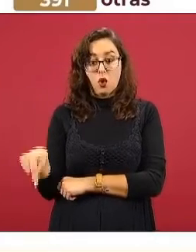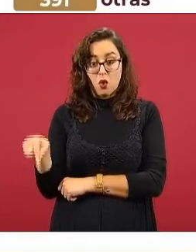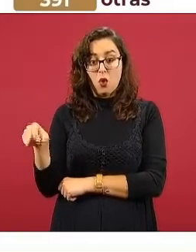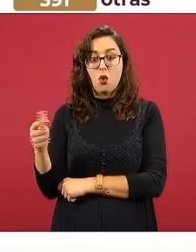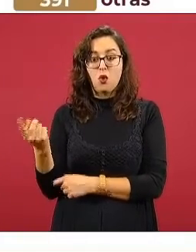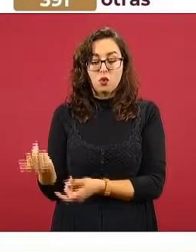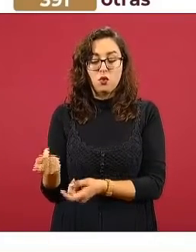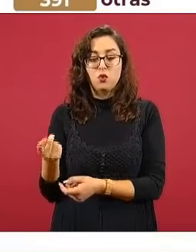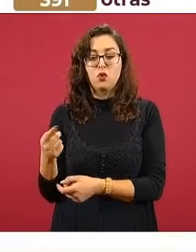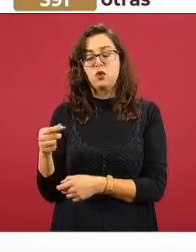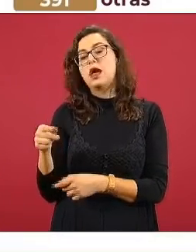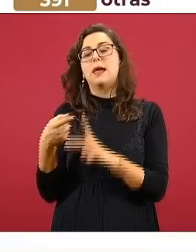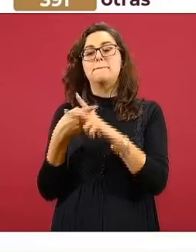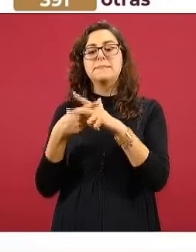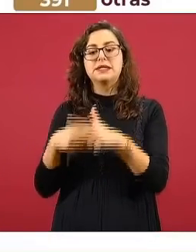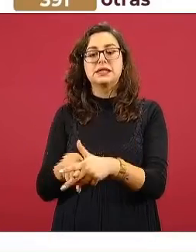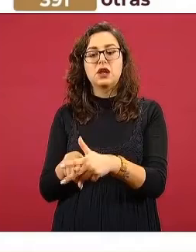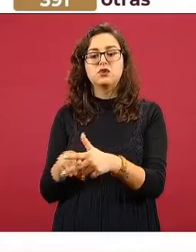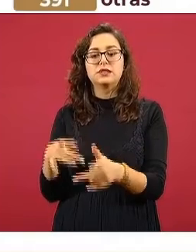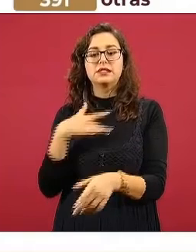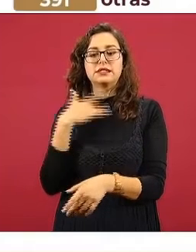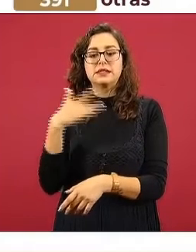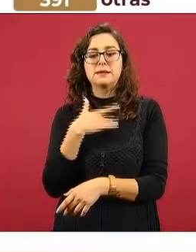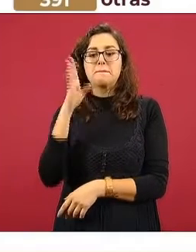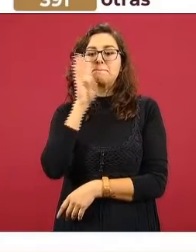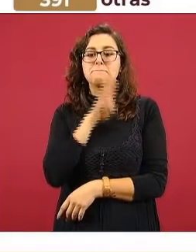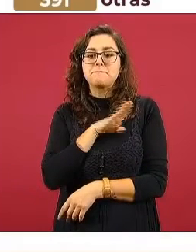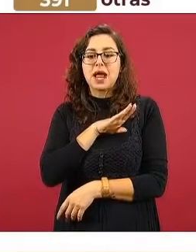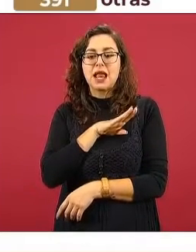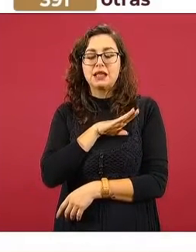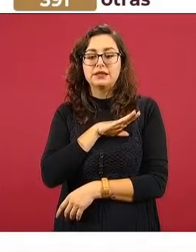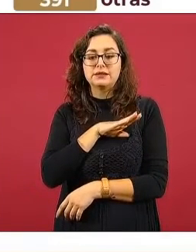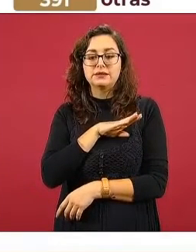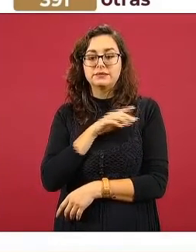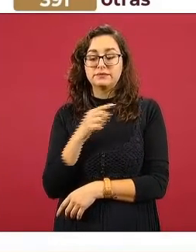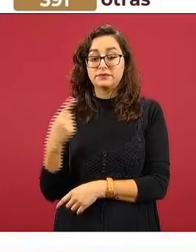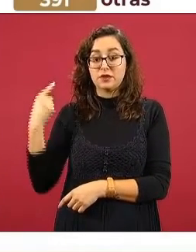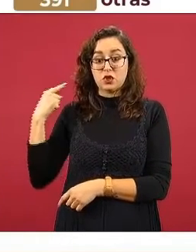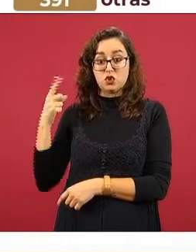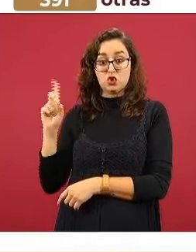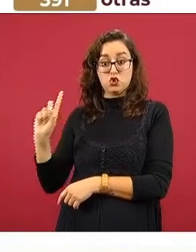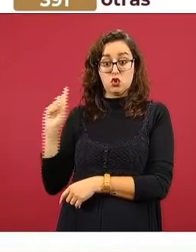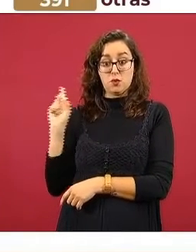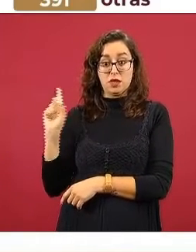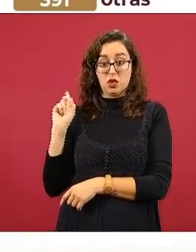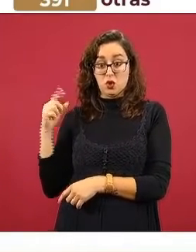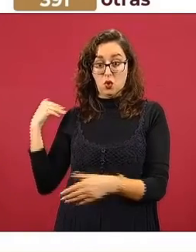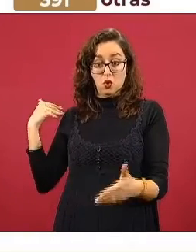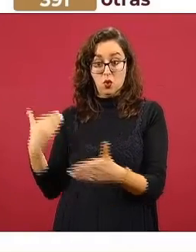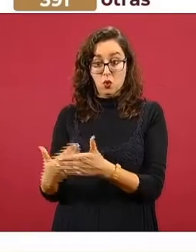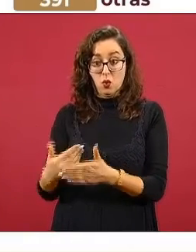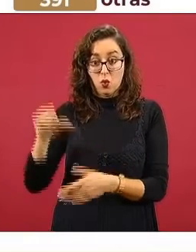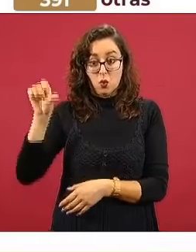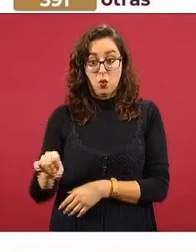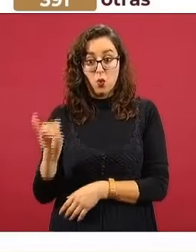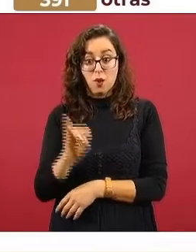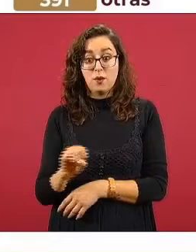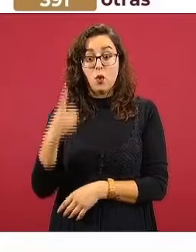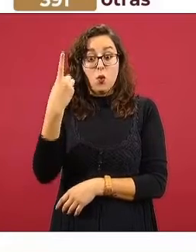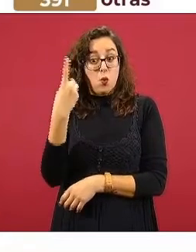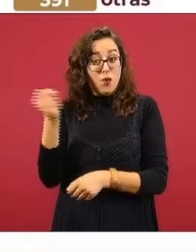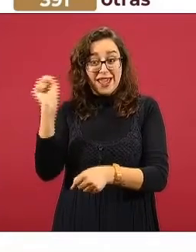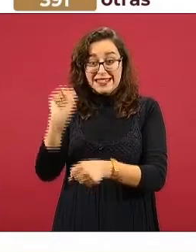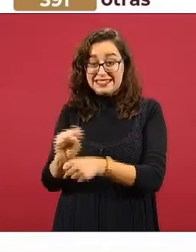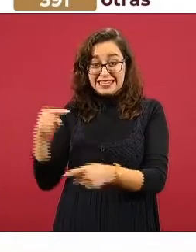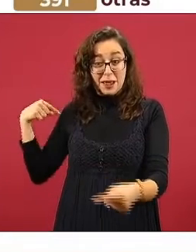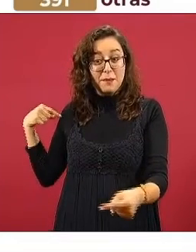están o que iniciaron con signos y síntomas de la enfermedad del día domingo al día de hoy jueves. Es decir, que durante toda